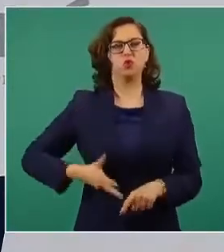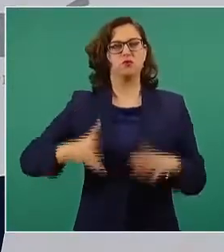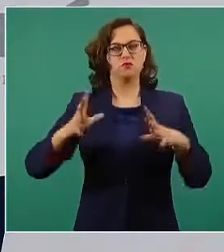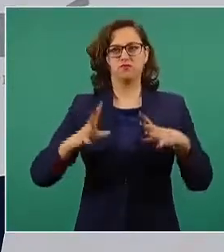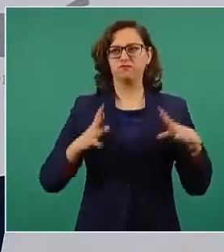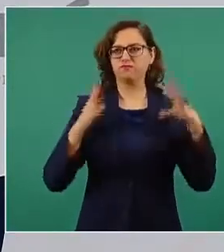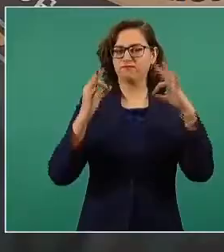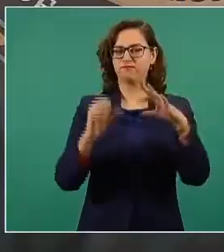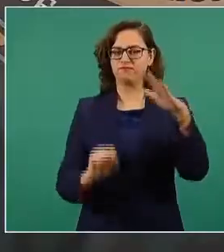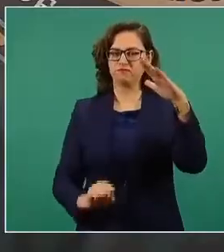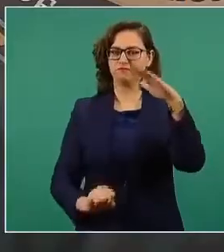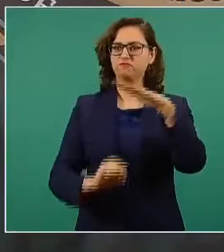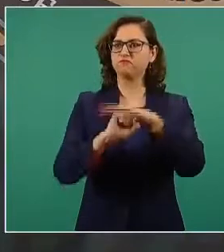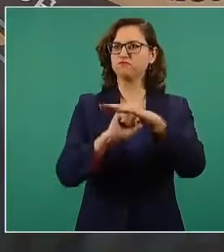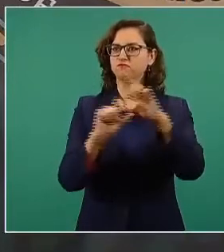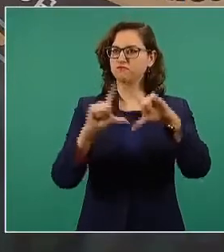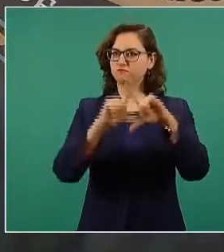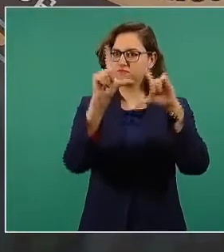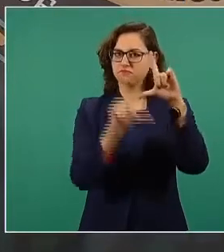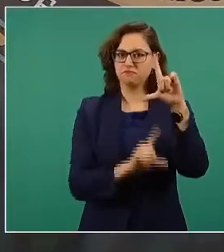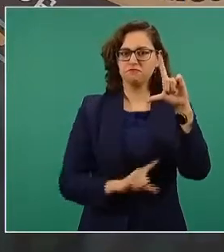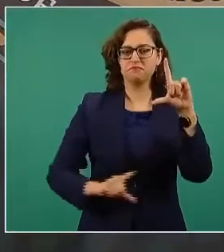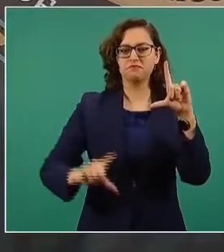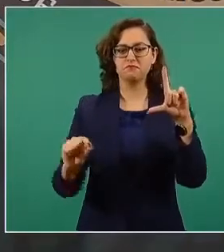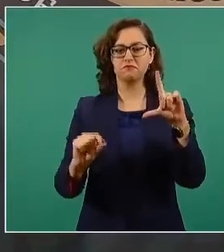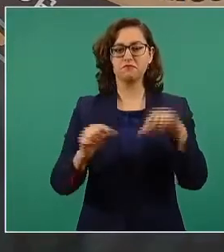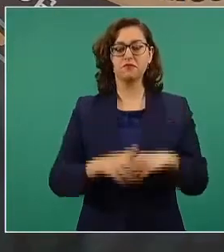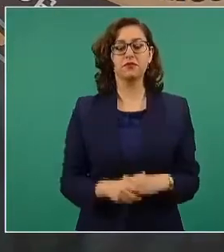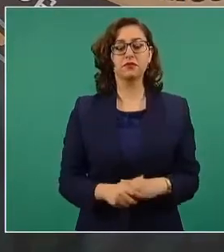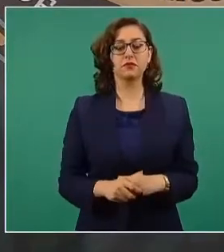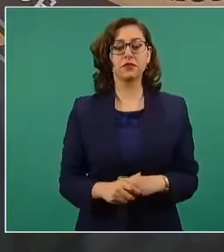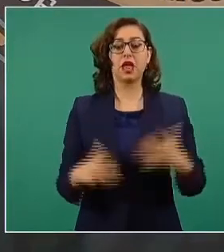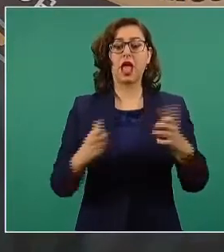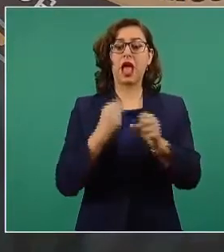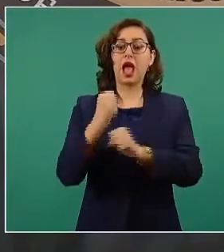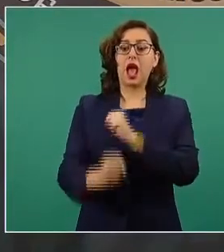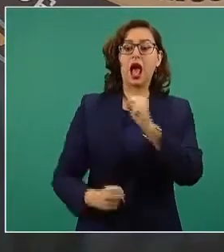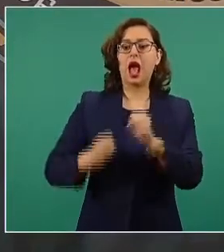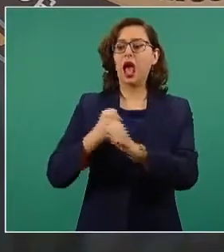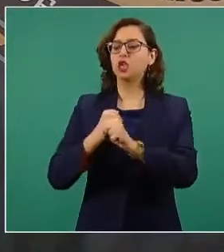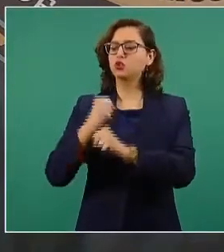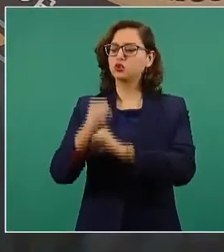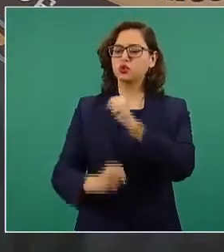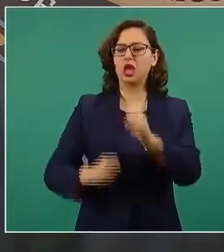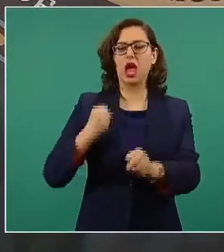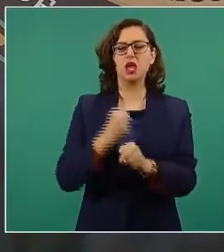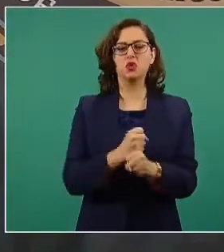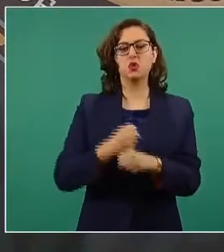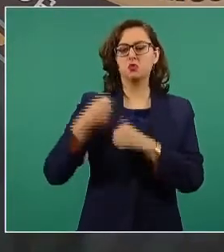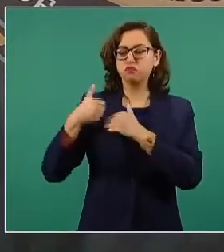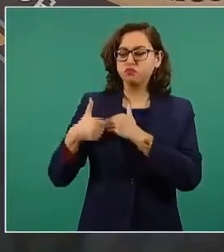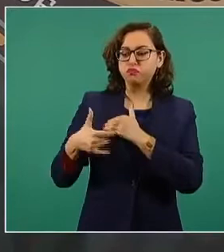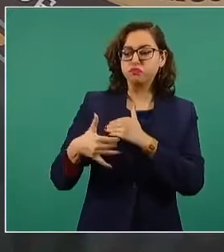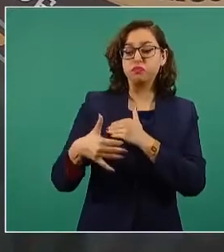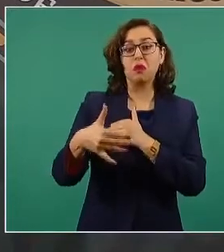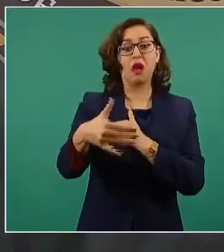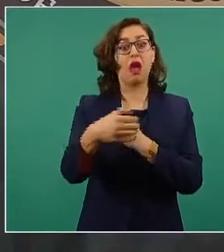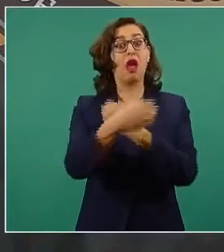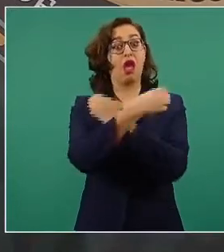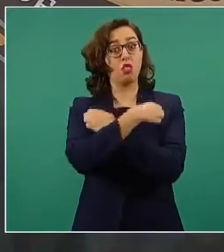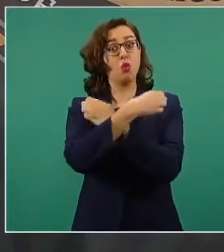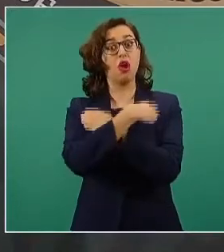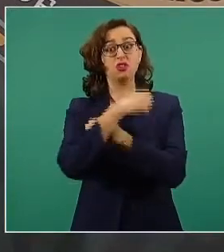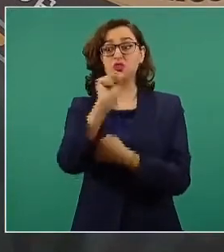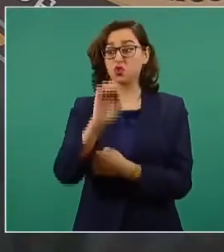nuestra nación. Durante muchos años se construyó la idea, incluso por la educación pública, de